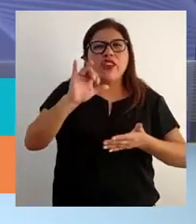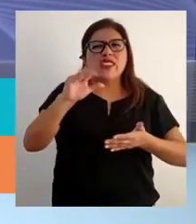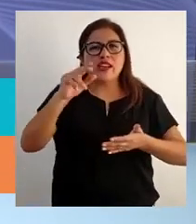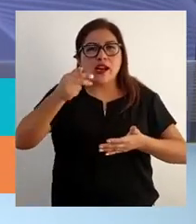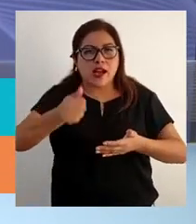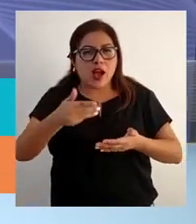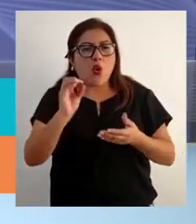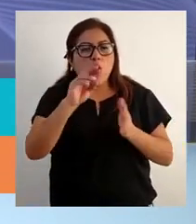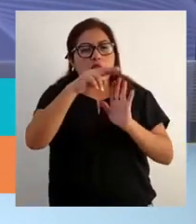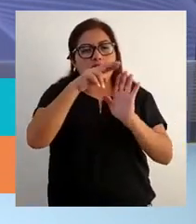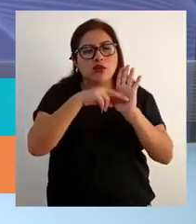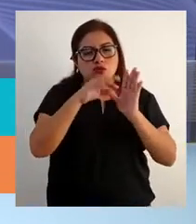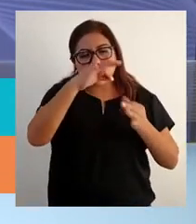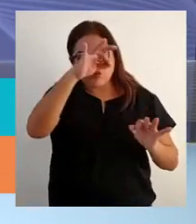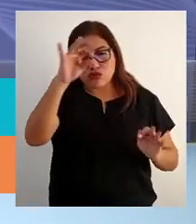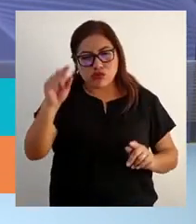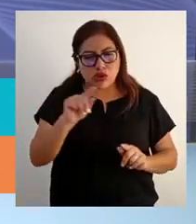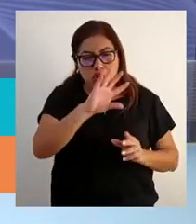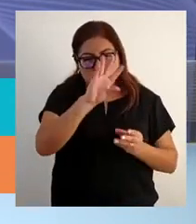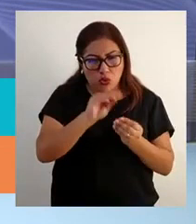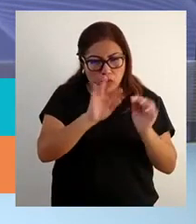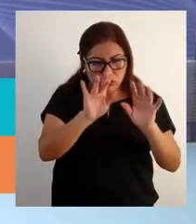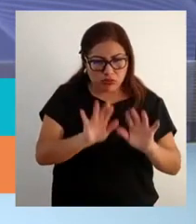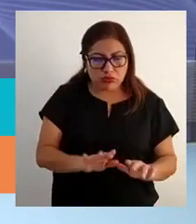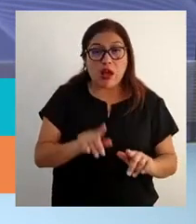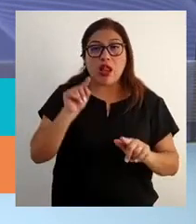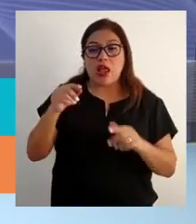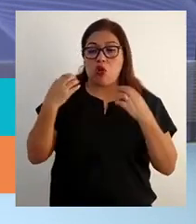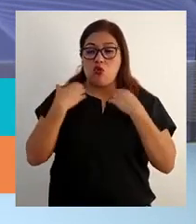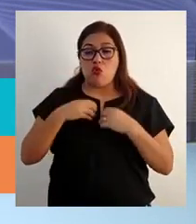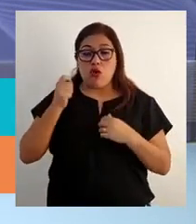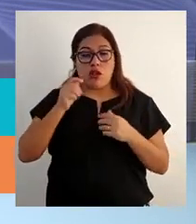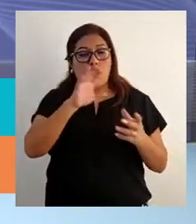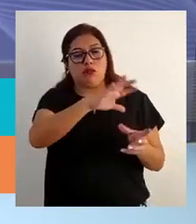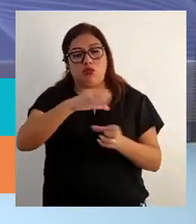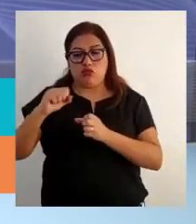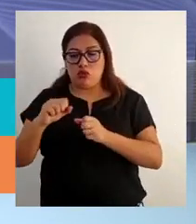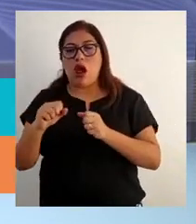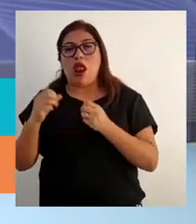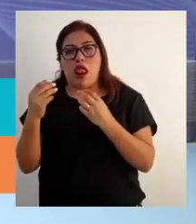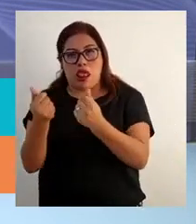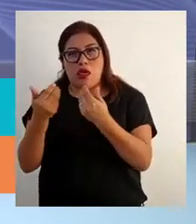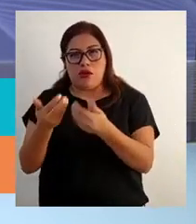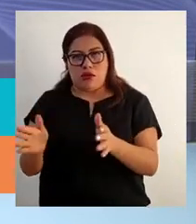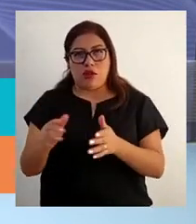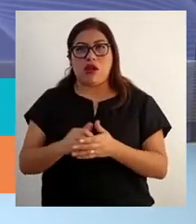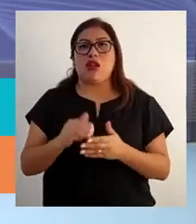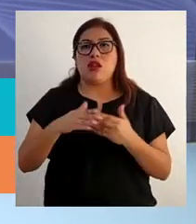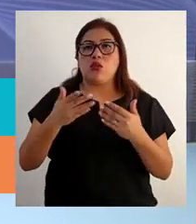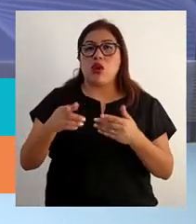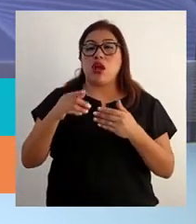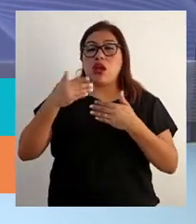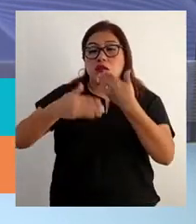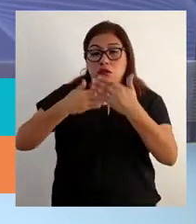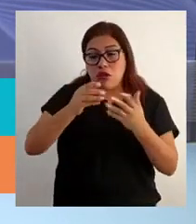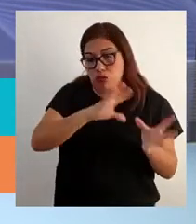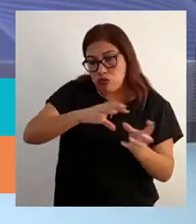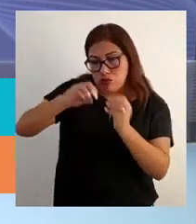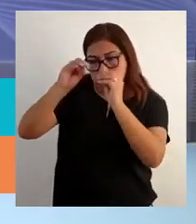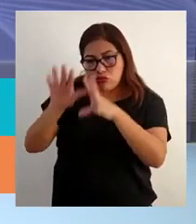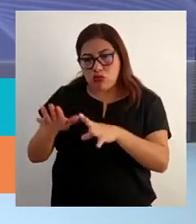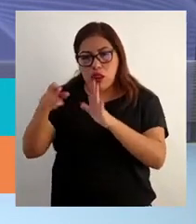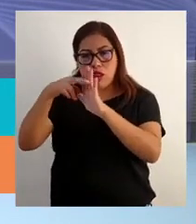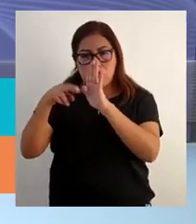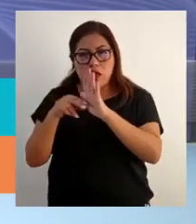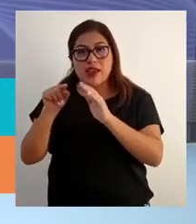tenga ahí, e inmediatamente el juez tiene que activarlo. Se restituye la capacidad jurídica, se tienen que cursar los partes a registro y esa persona ya